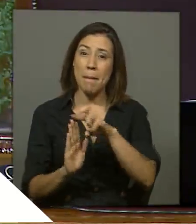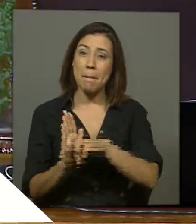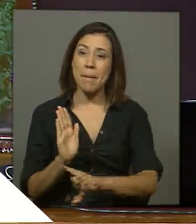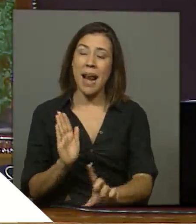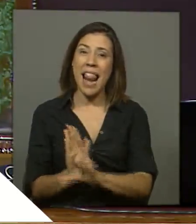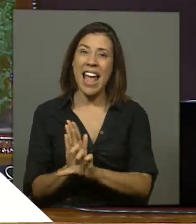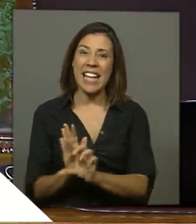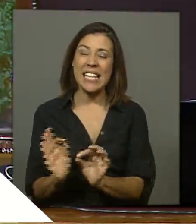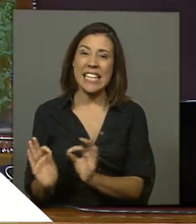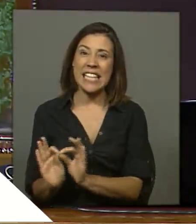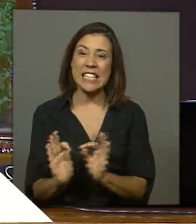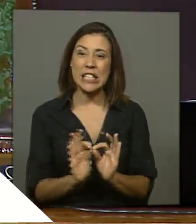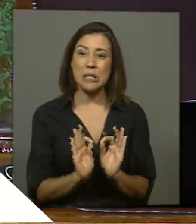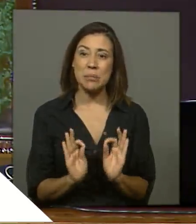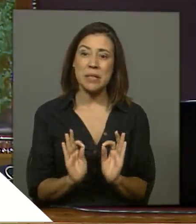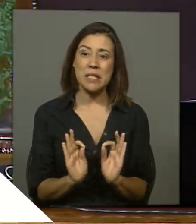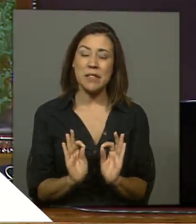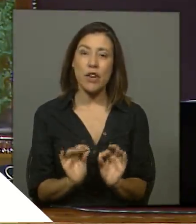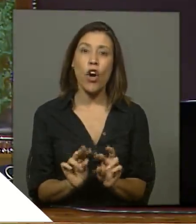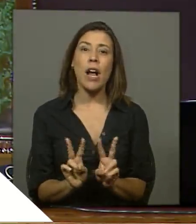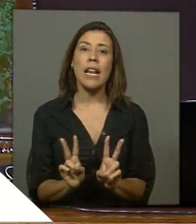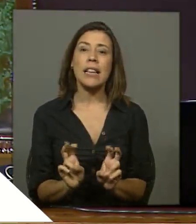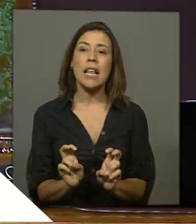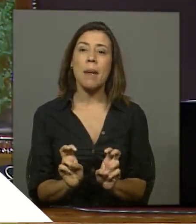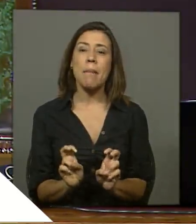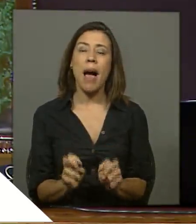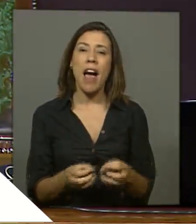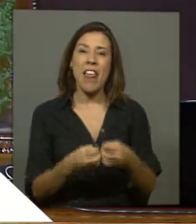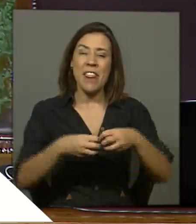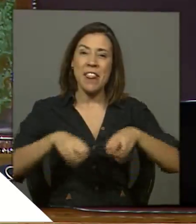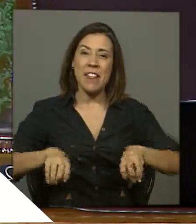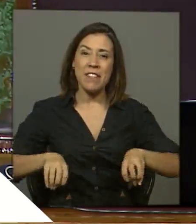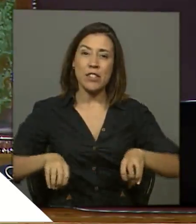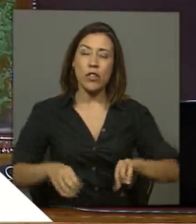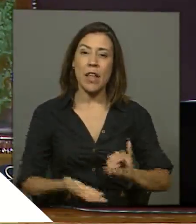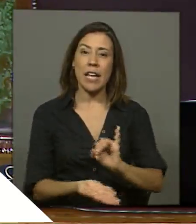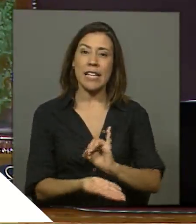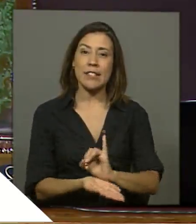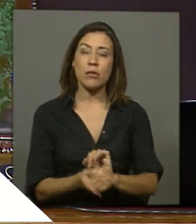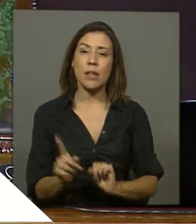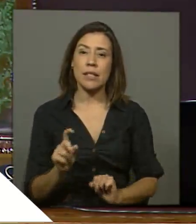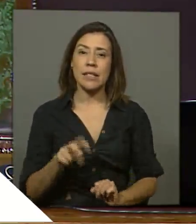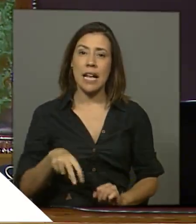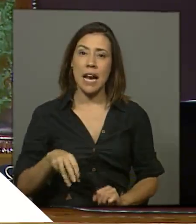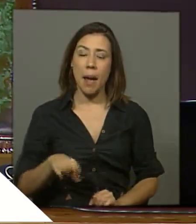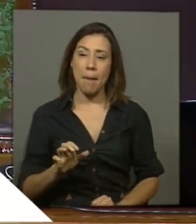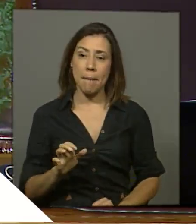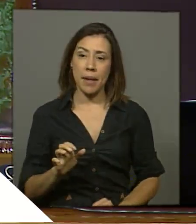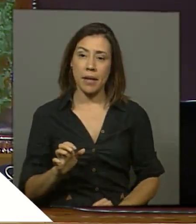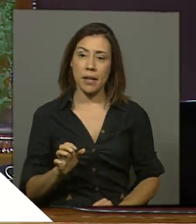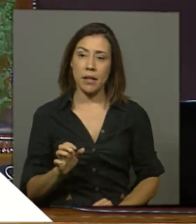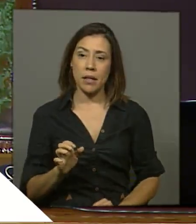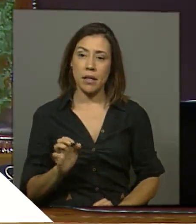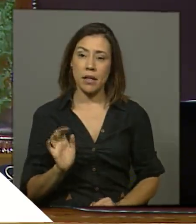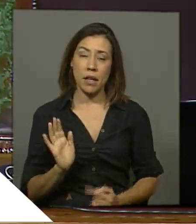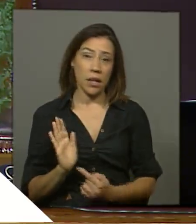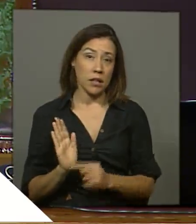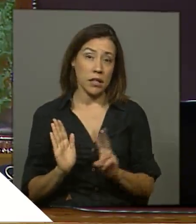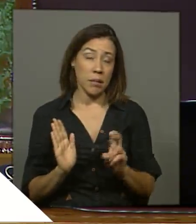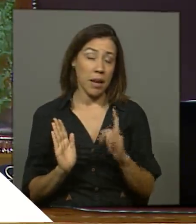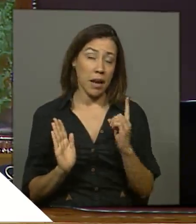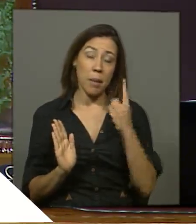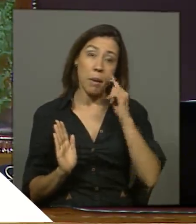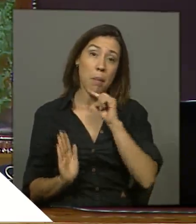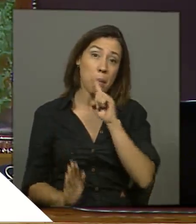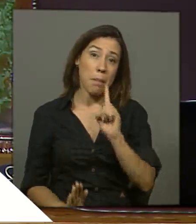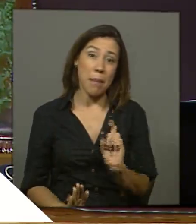ley específico que se refiere a la división de una institución que es el sename Yo entiendo que está en el marco general Pero la